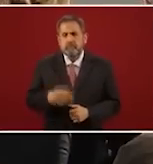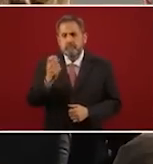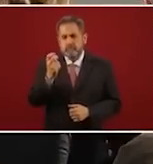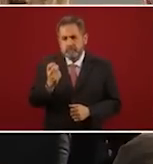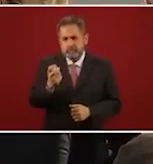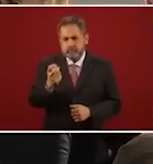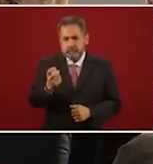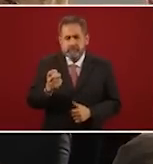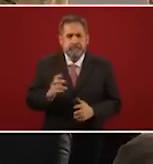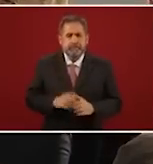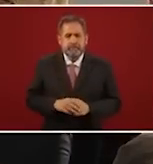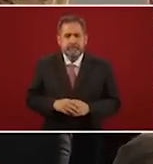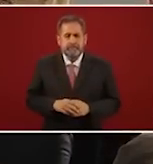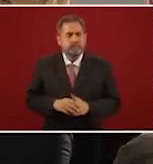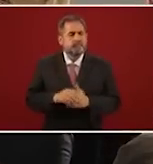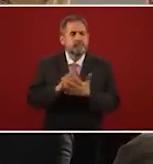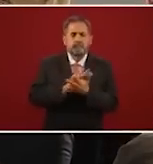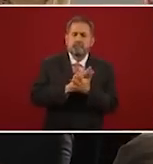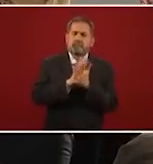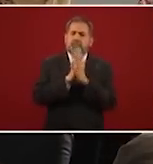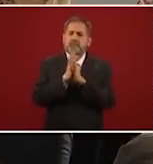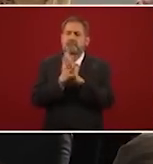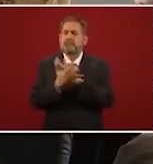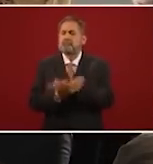es la transformación.